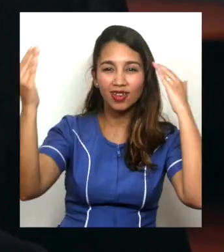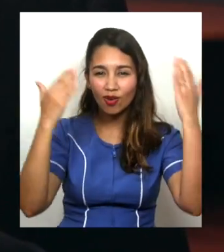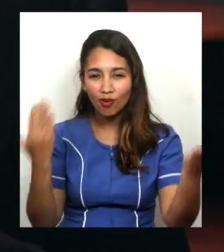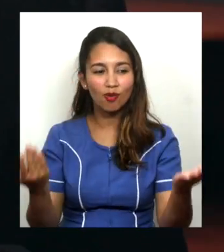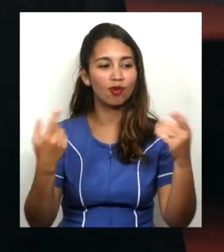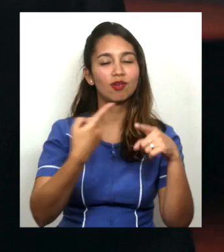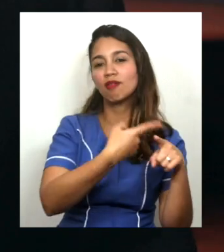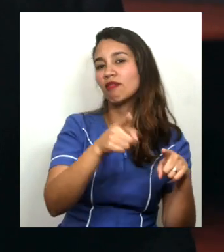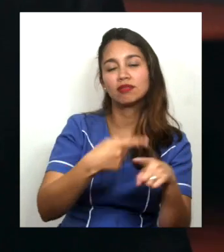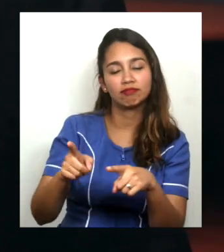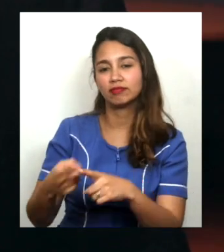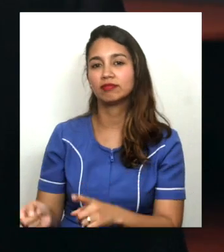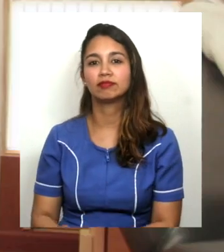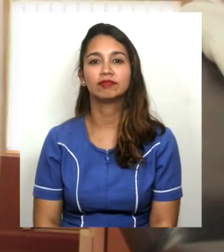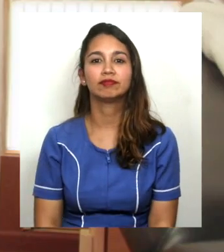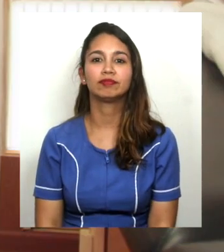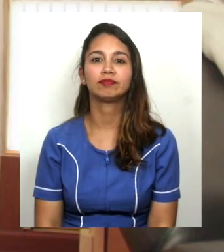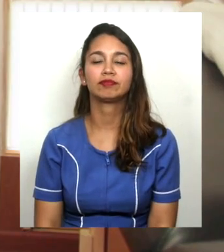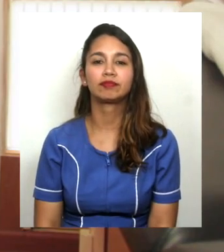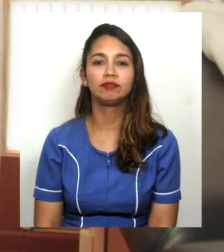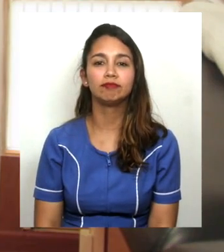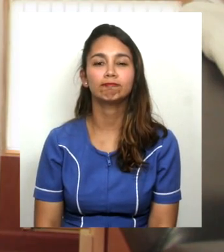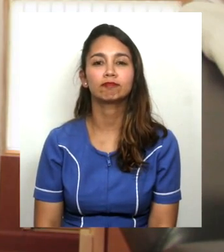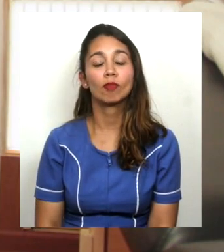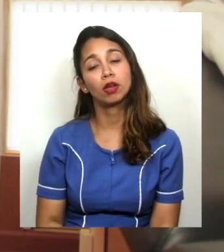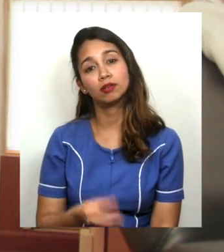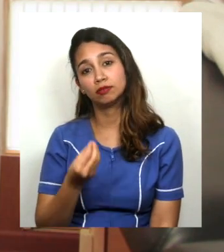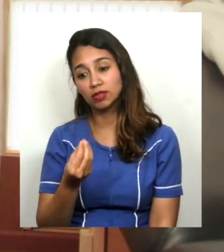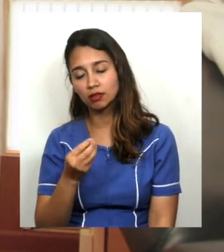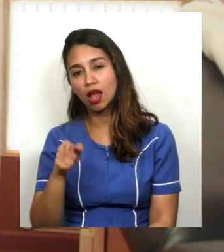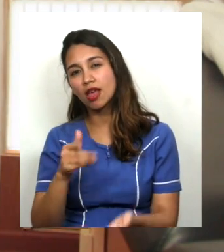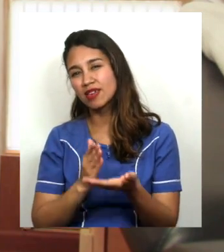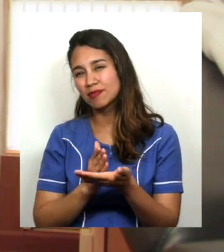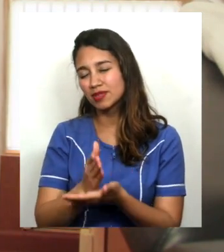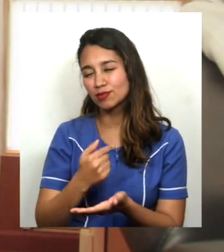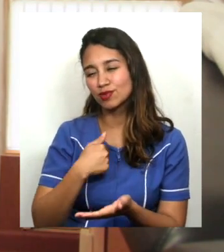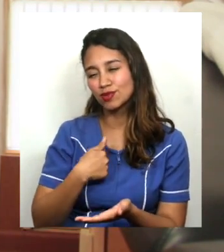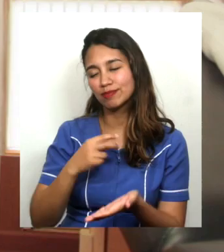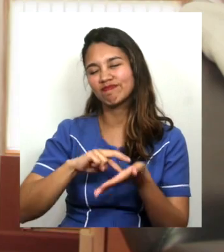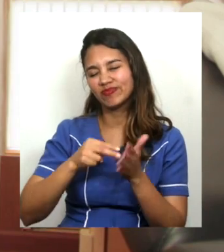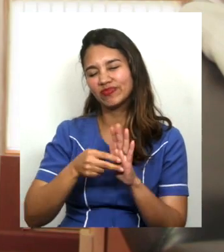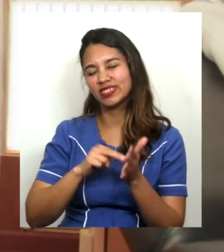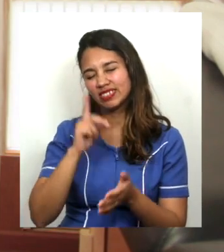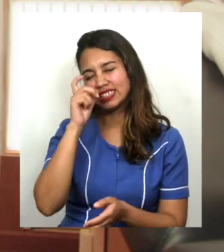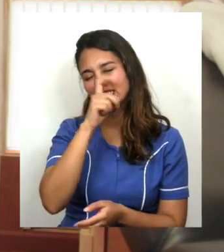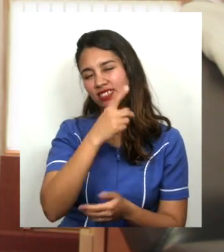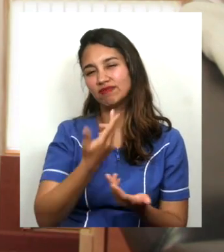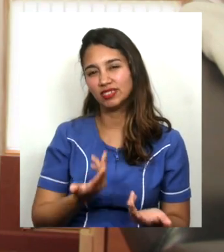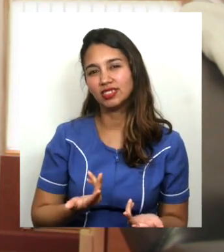y terapeuta holístico. Bueno, en un inicio estaba pasando por un mal momento de mi